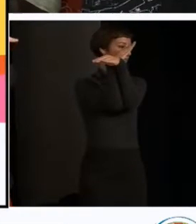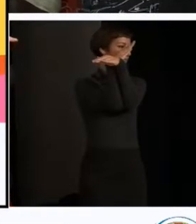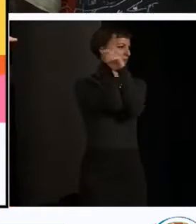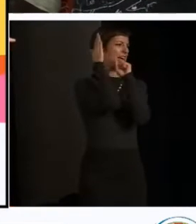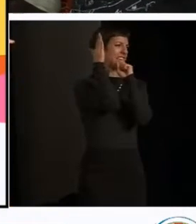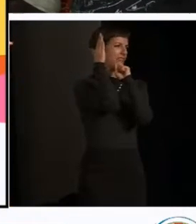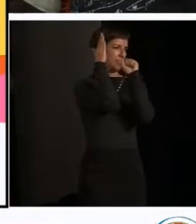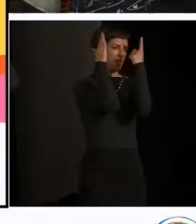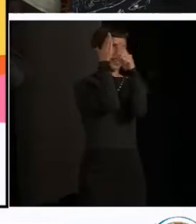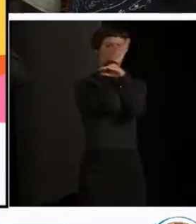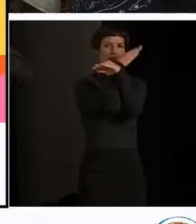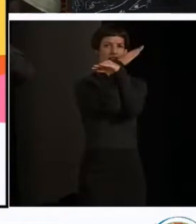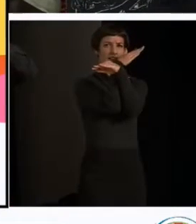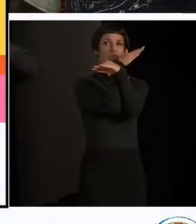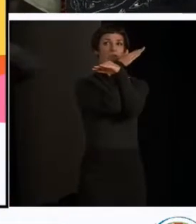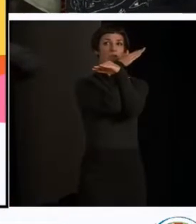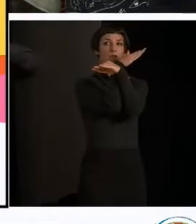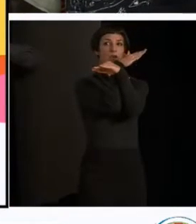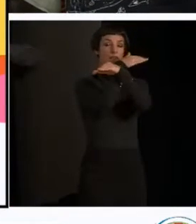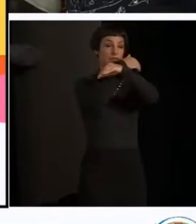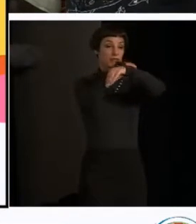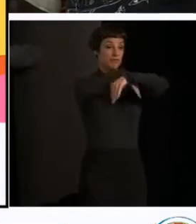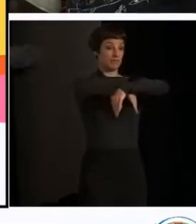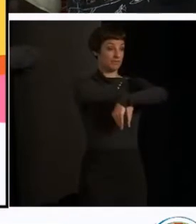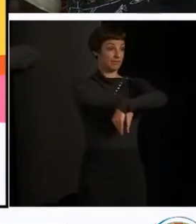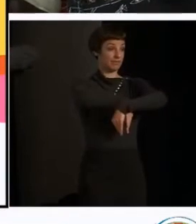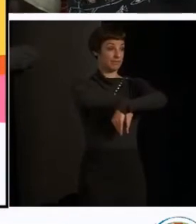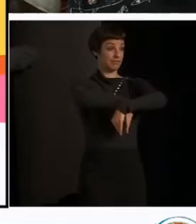bien. Giramos muñecas.